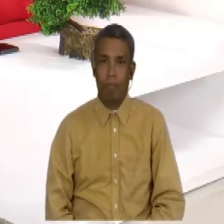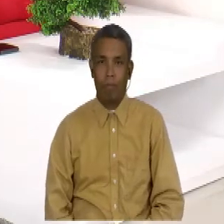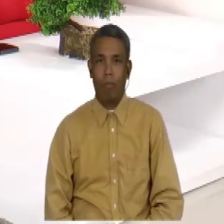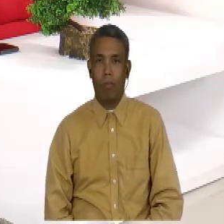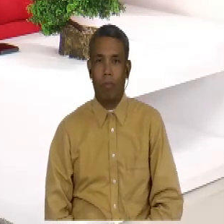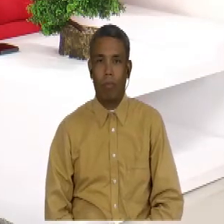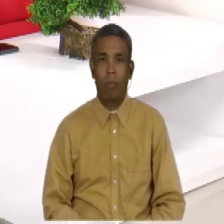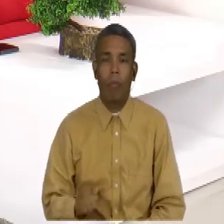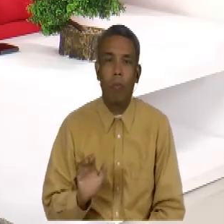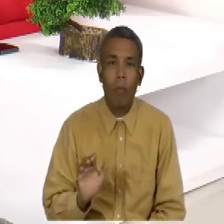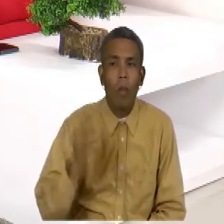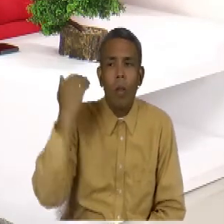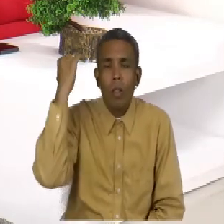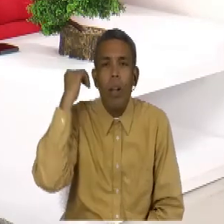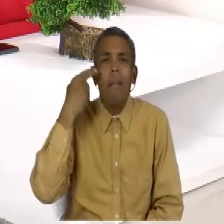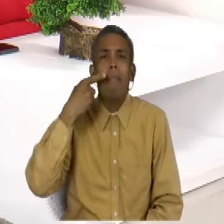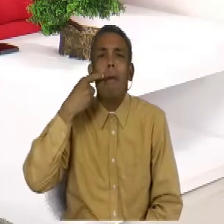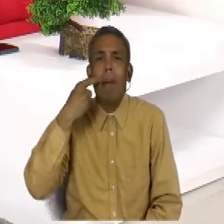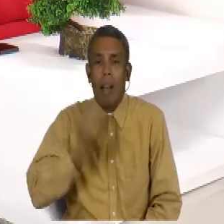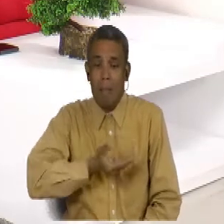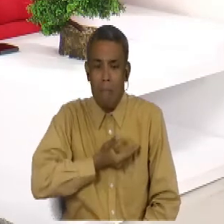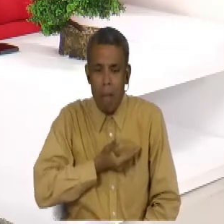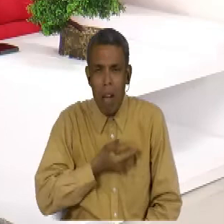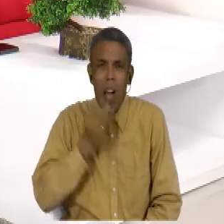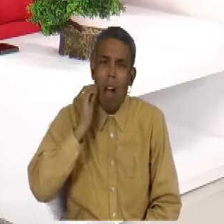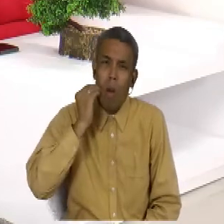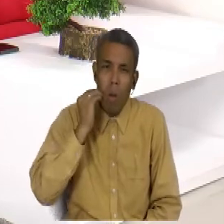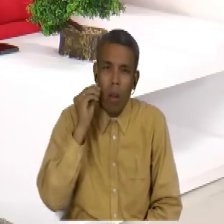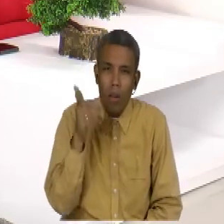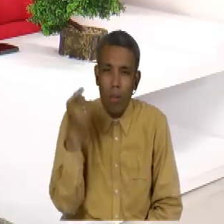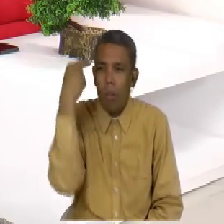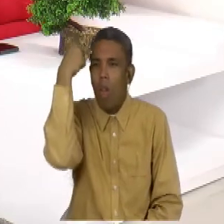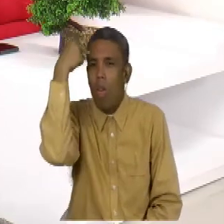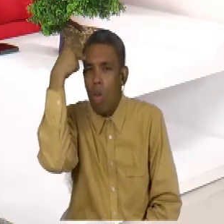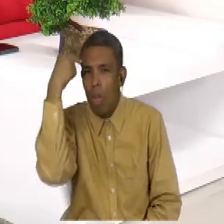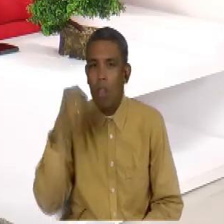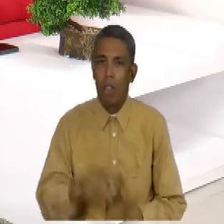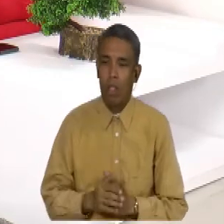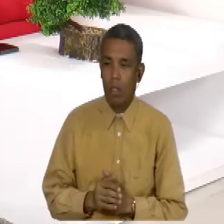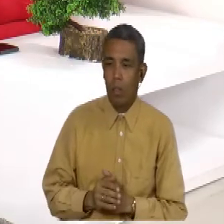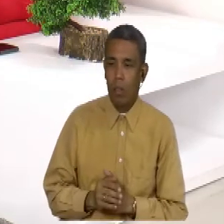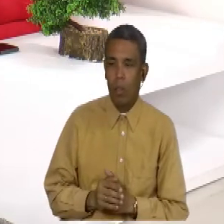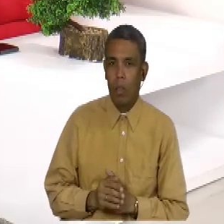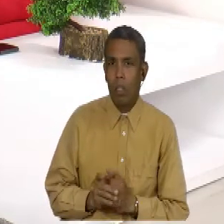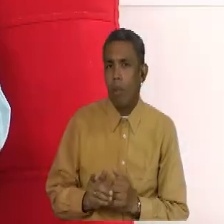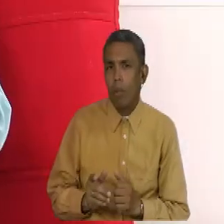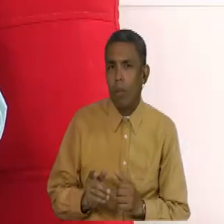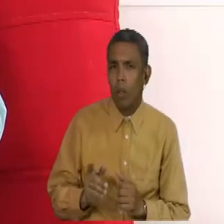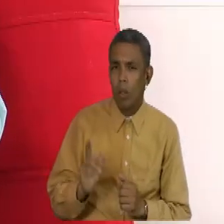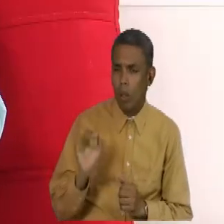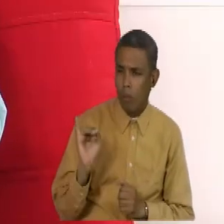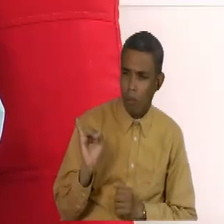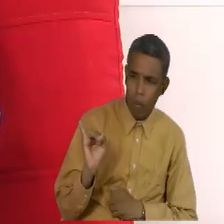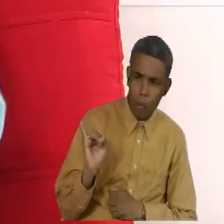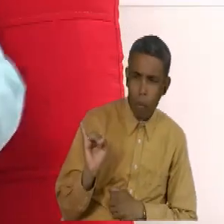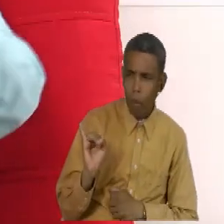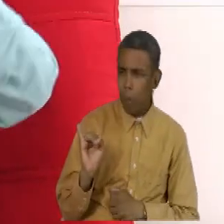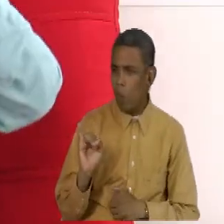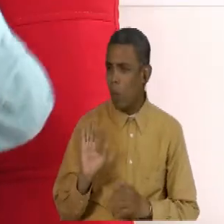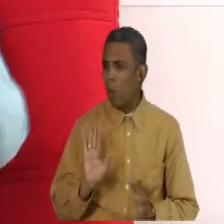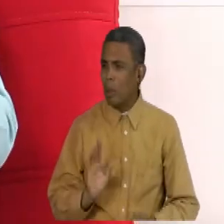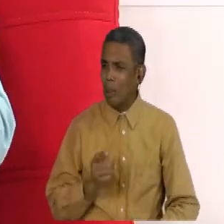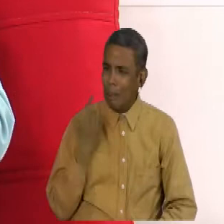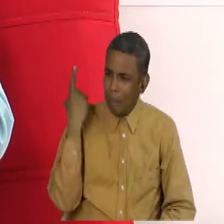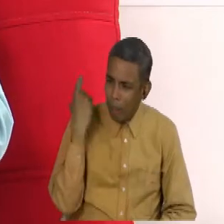abuelas, es que si el niño no está gordo y popocho, no está sano. Entonces, no, es todo lo contrario. El niño que